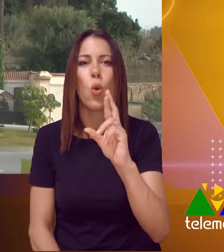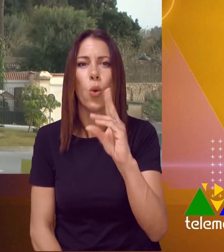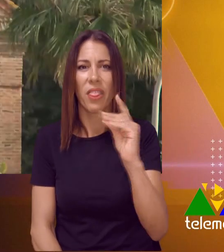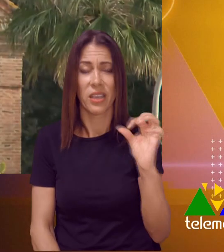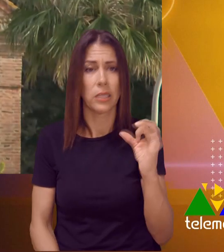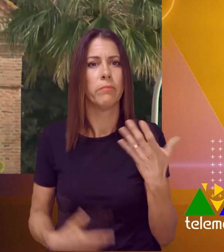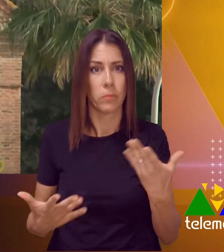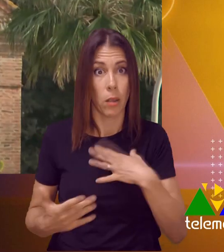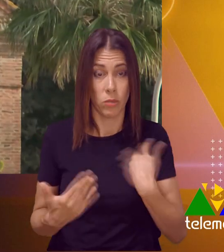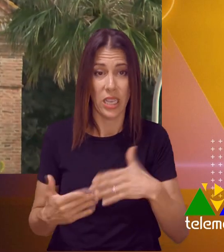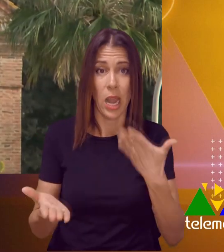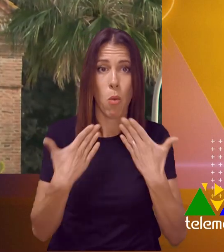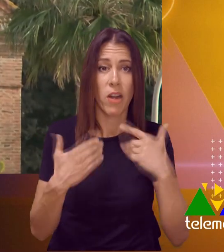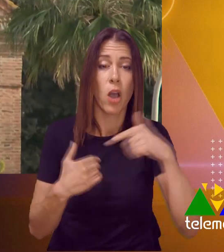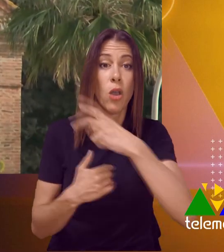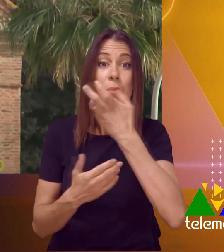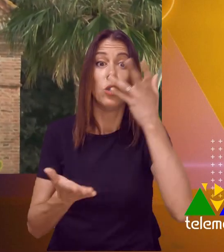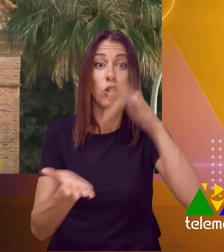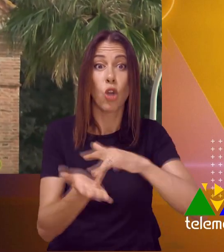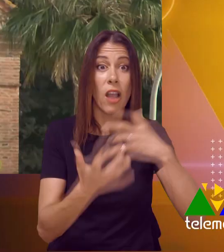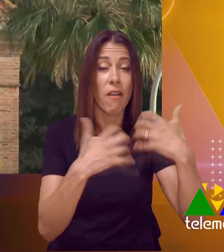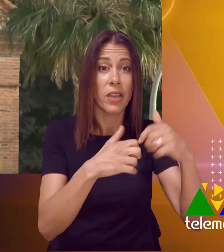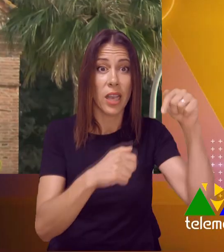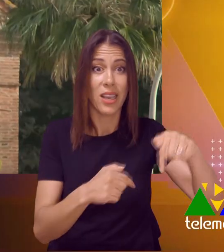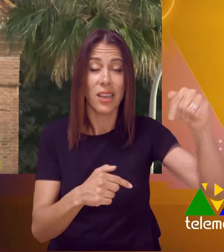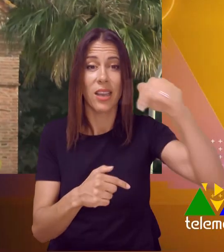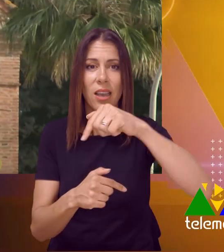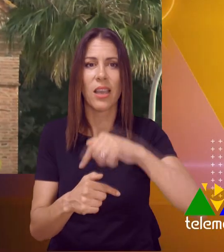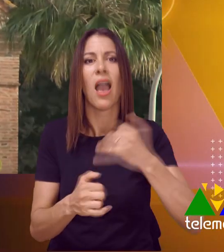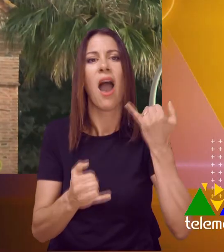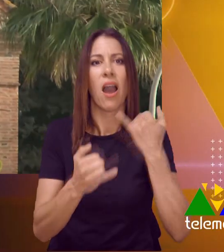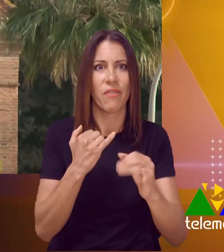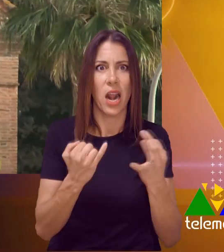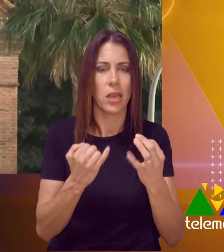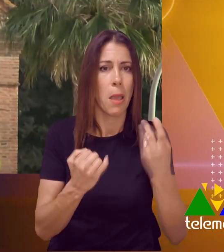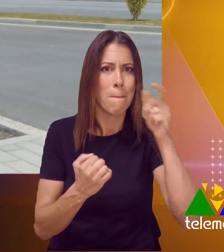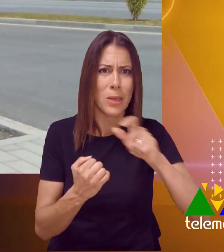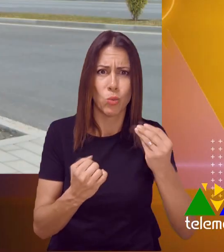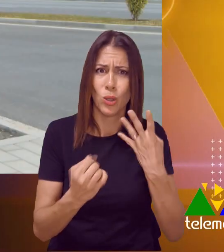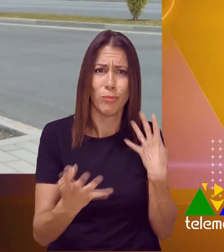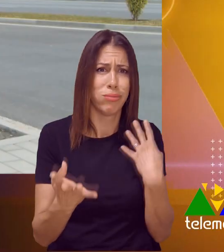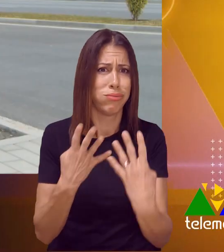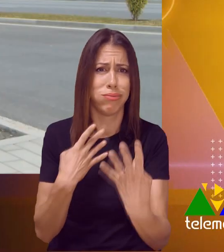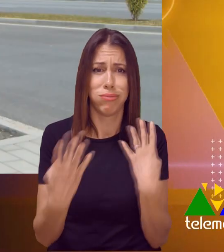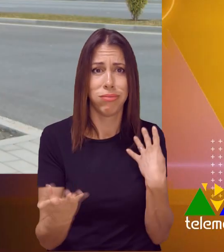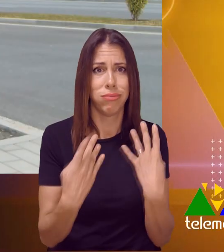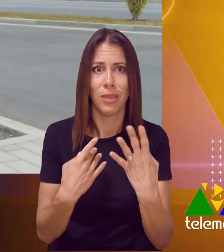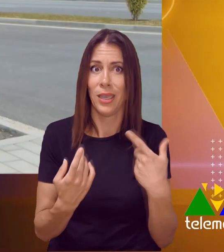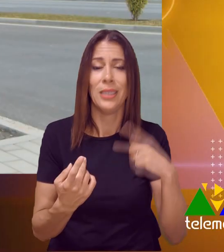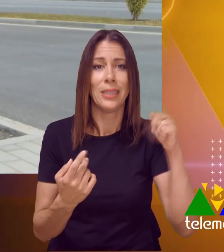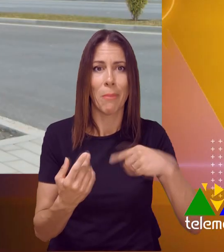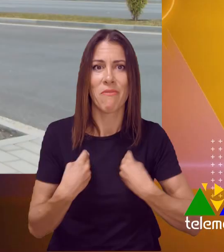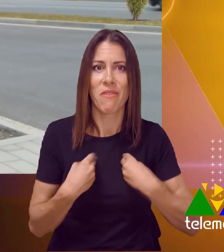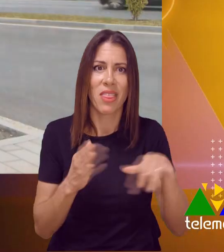todo el hecho de traer fábricas aquí, ingenios, etcétera, provoca un trasiego de personal, de gente que al final pues se viene a vivir